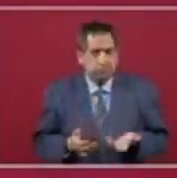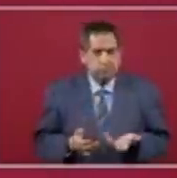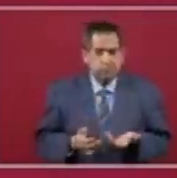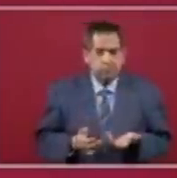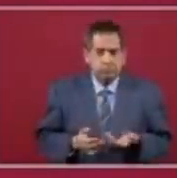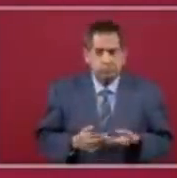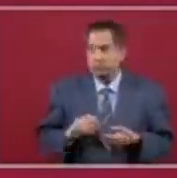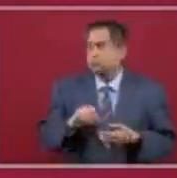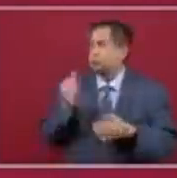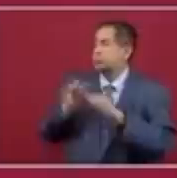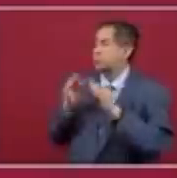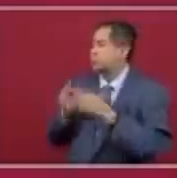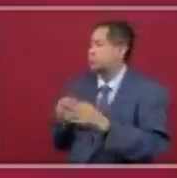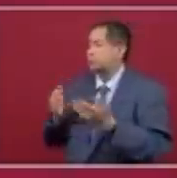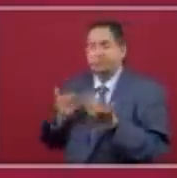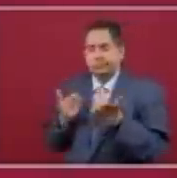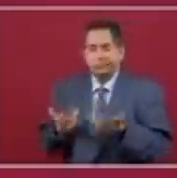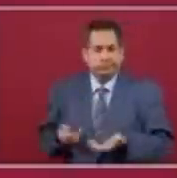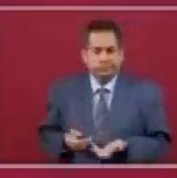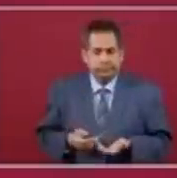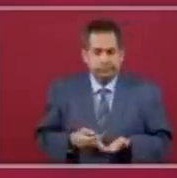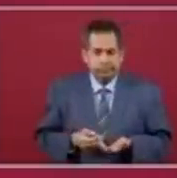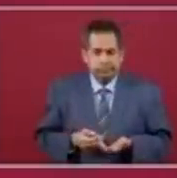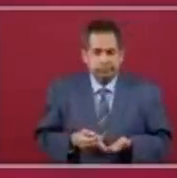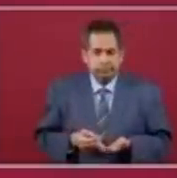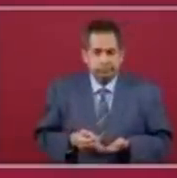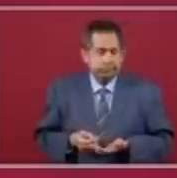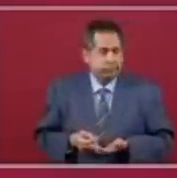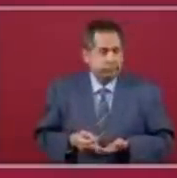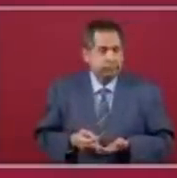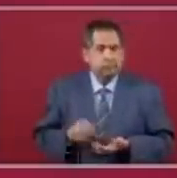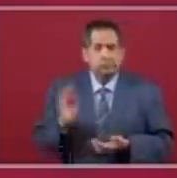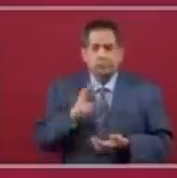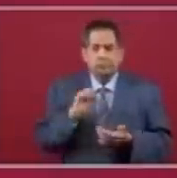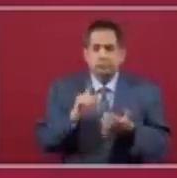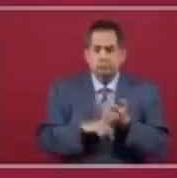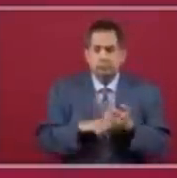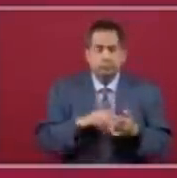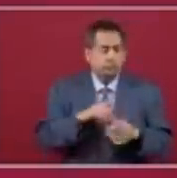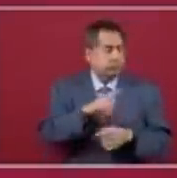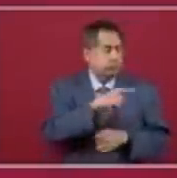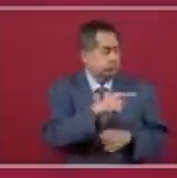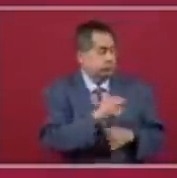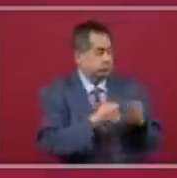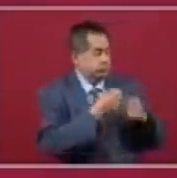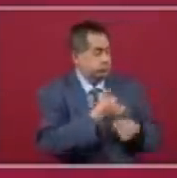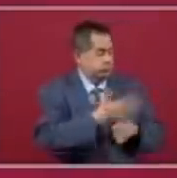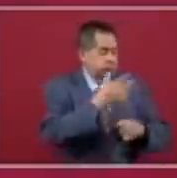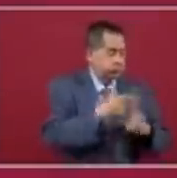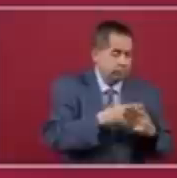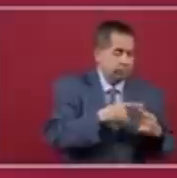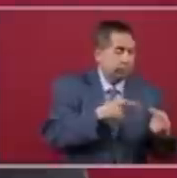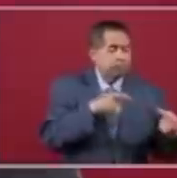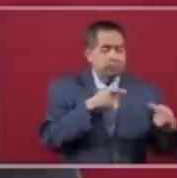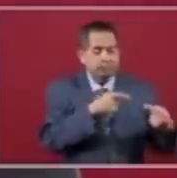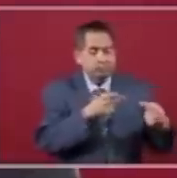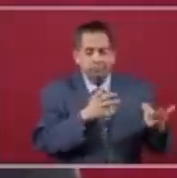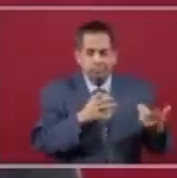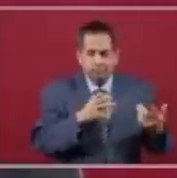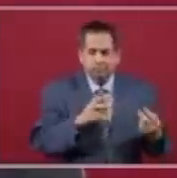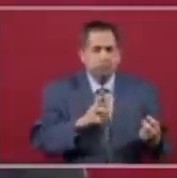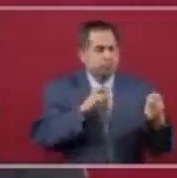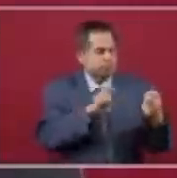No hay otra forma. El que si existe una inconformidad, existe un conflicto,